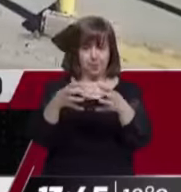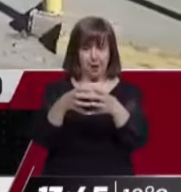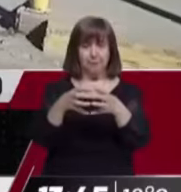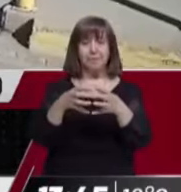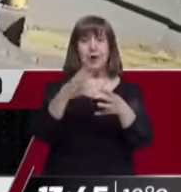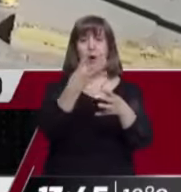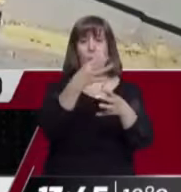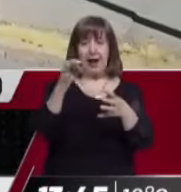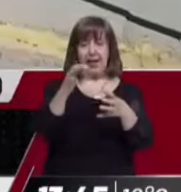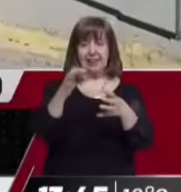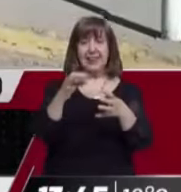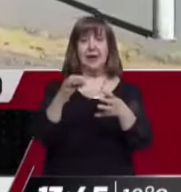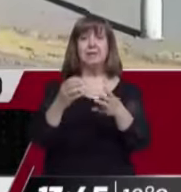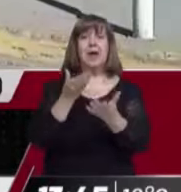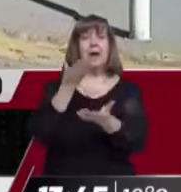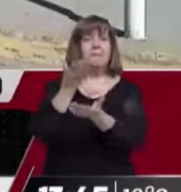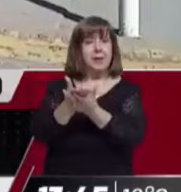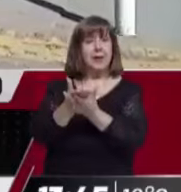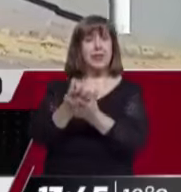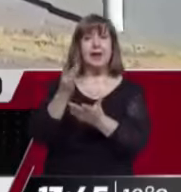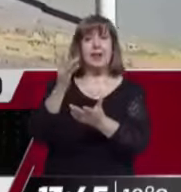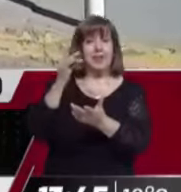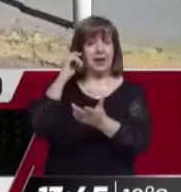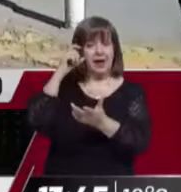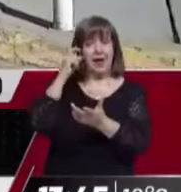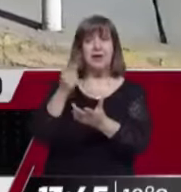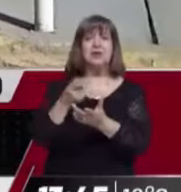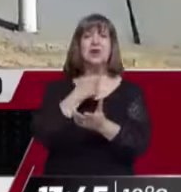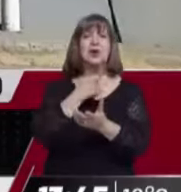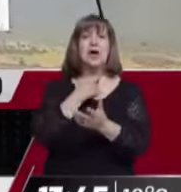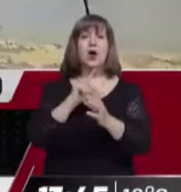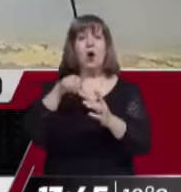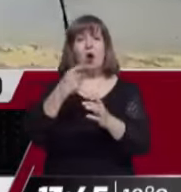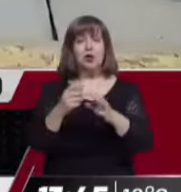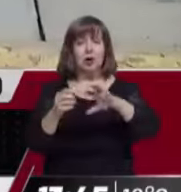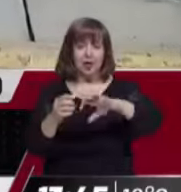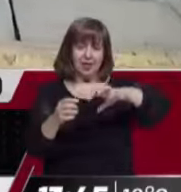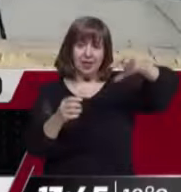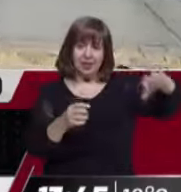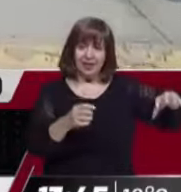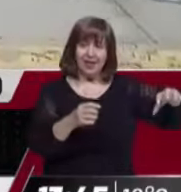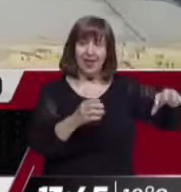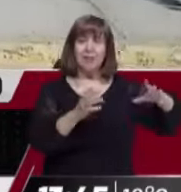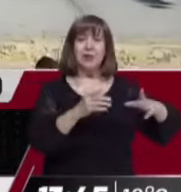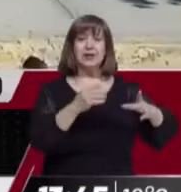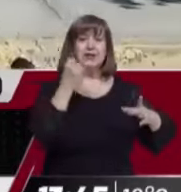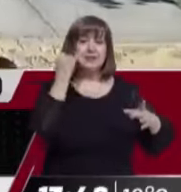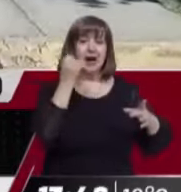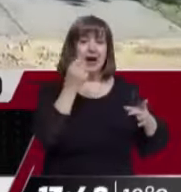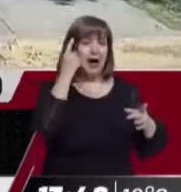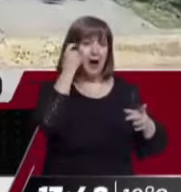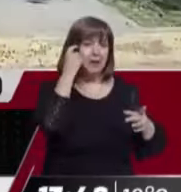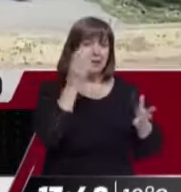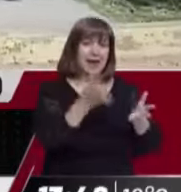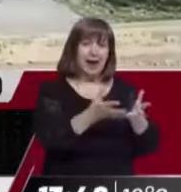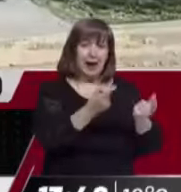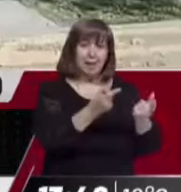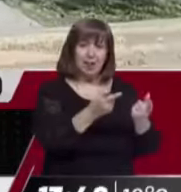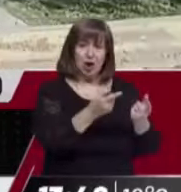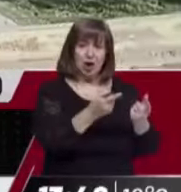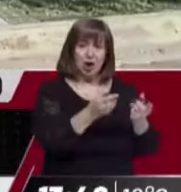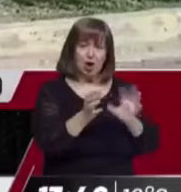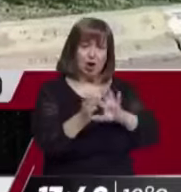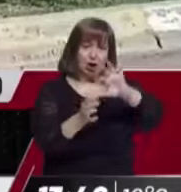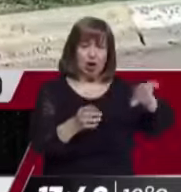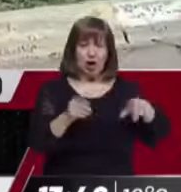que es esta autorización correspondiente que tienen que tener para poder abrir una división nueva. Es complejo lo que es el escenario y además un poco